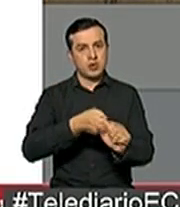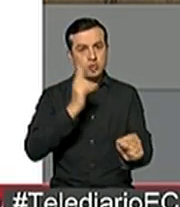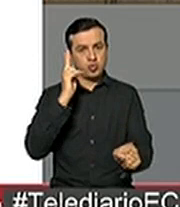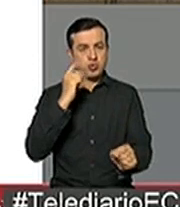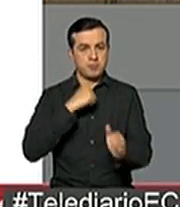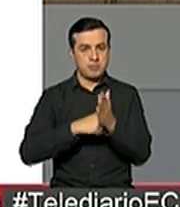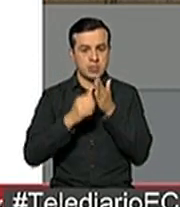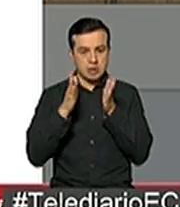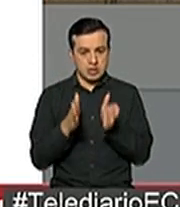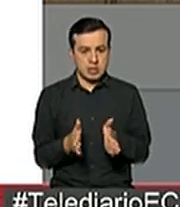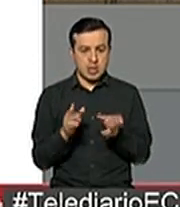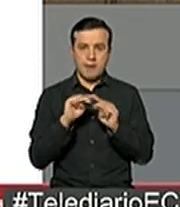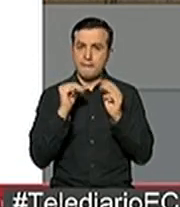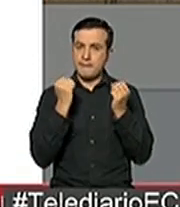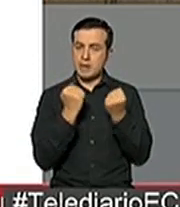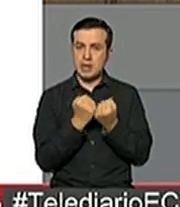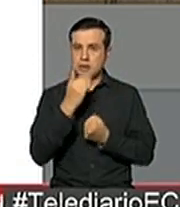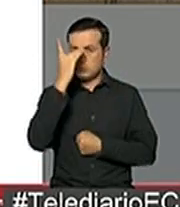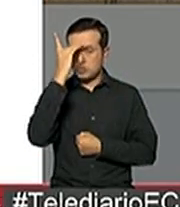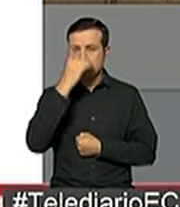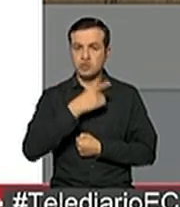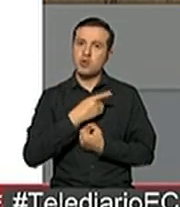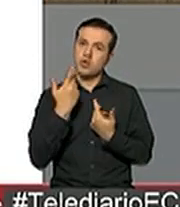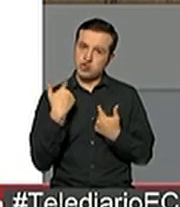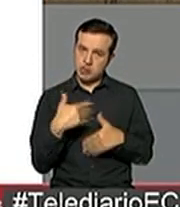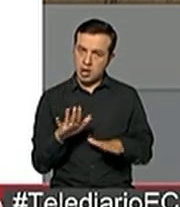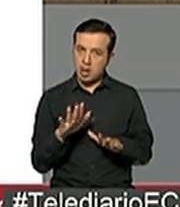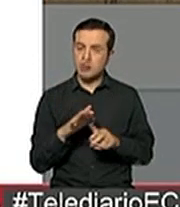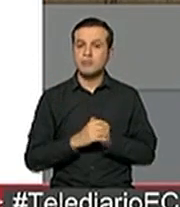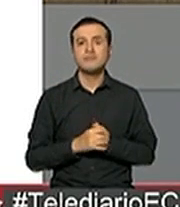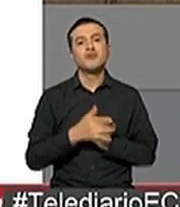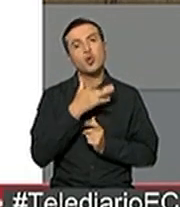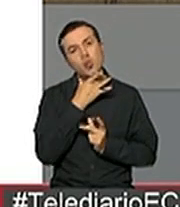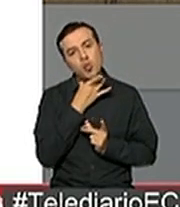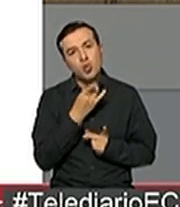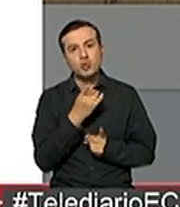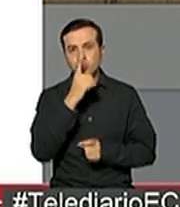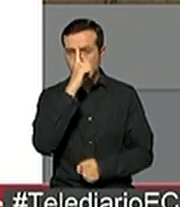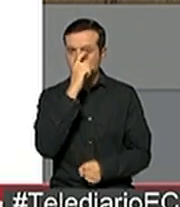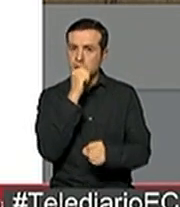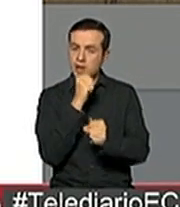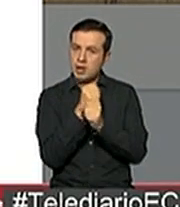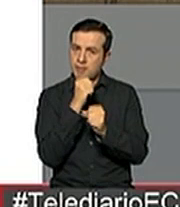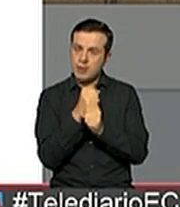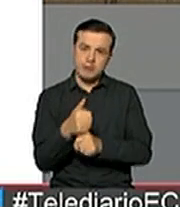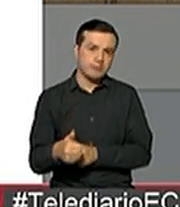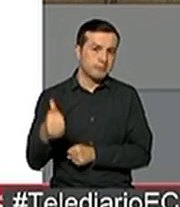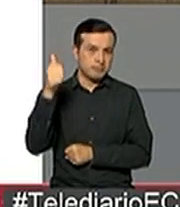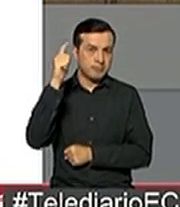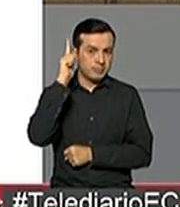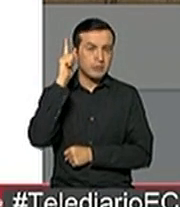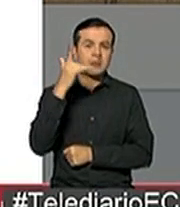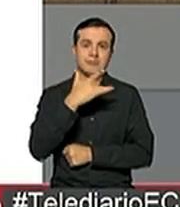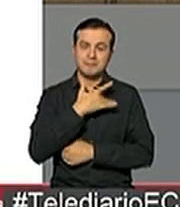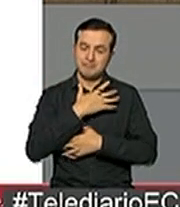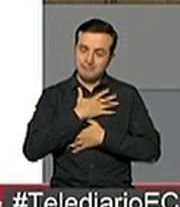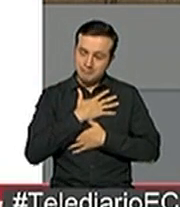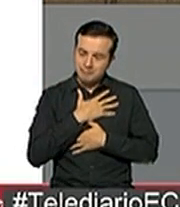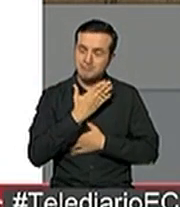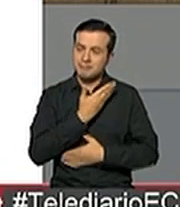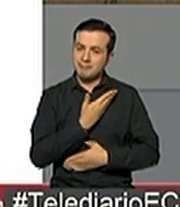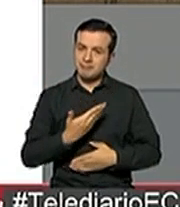como ministra de inclusión económica y social ha sido un privilegio servir bajo su liderazgo muy grato con usted